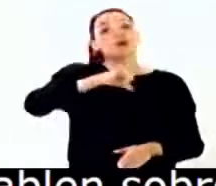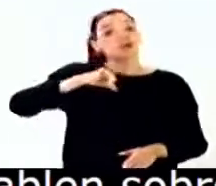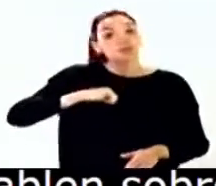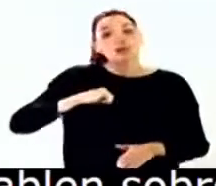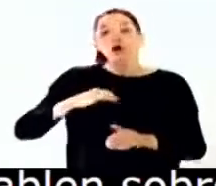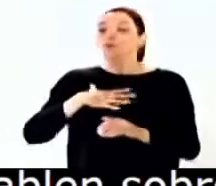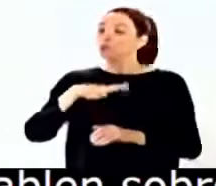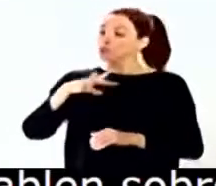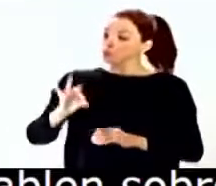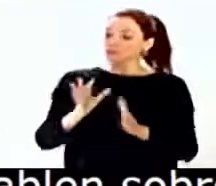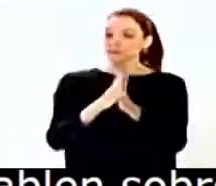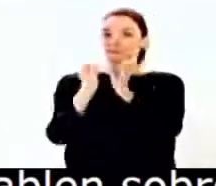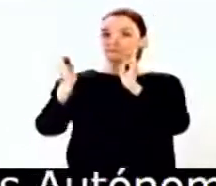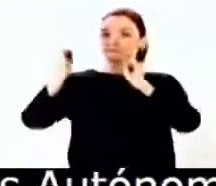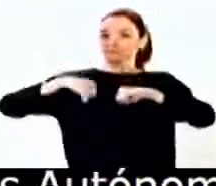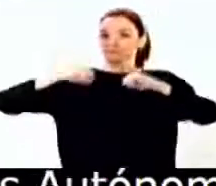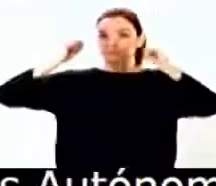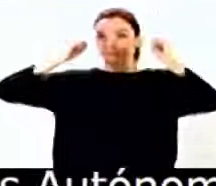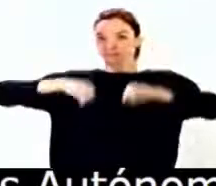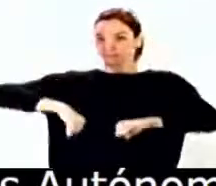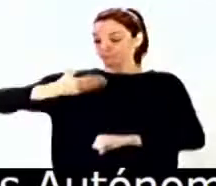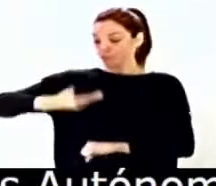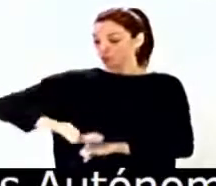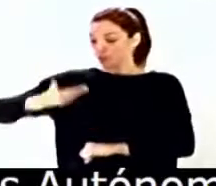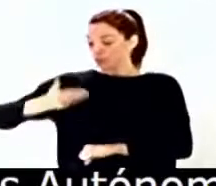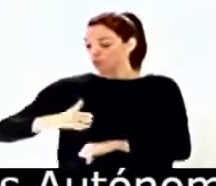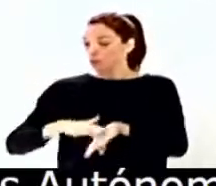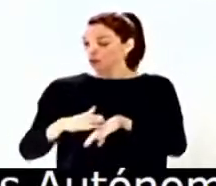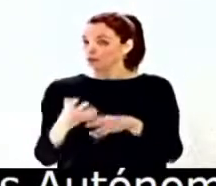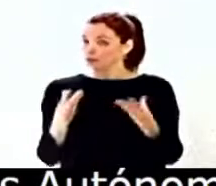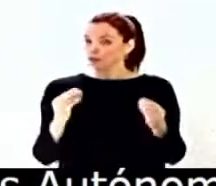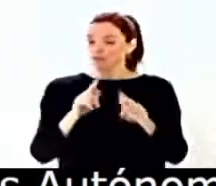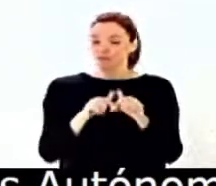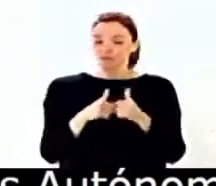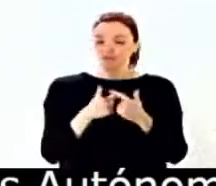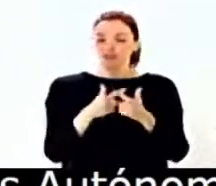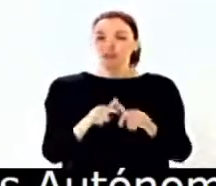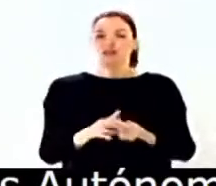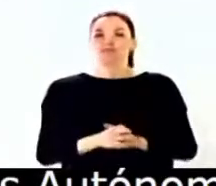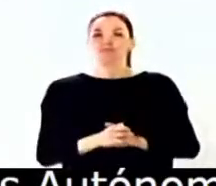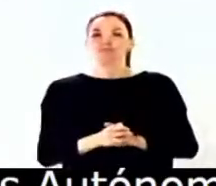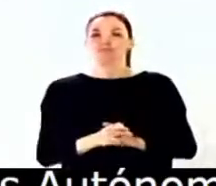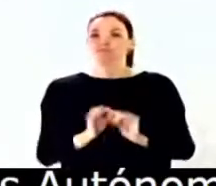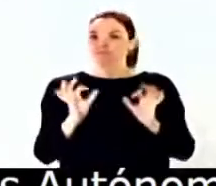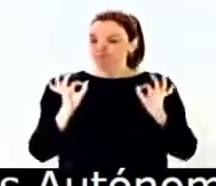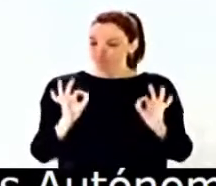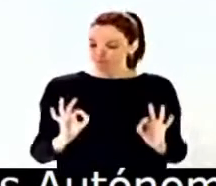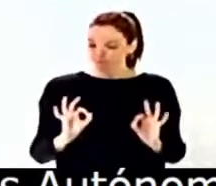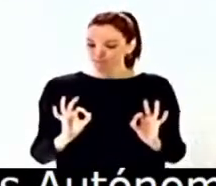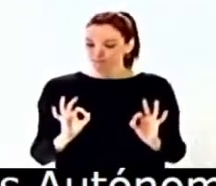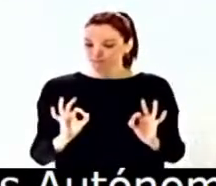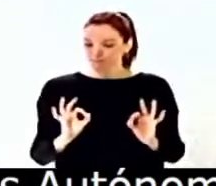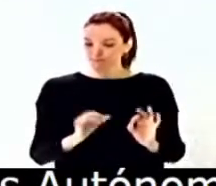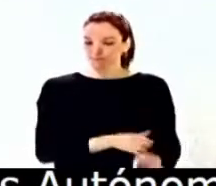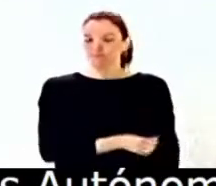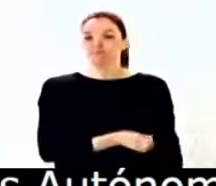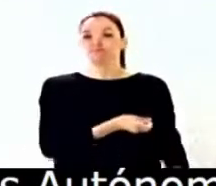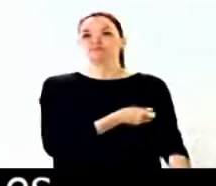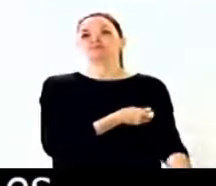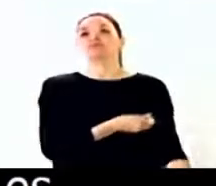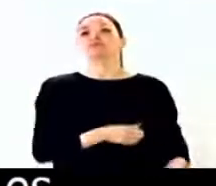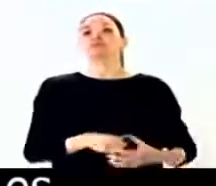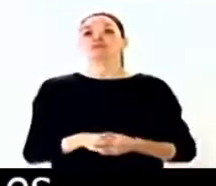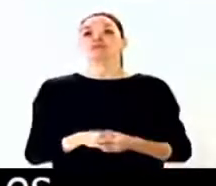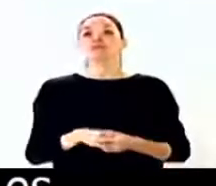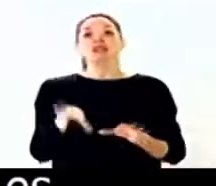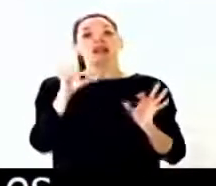de acuerdo en algo que es fundamental para muchas familias. Dicho esto, yo creo que en estos